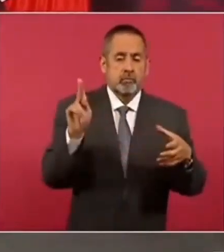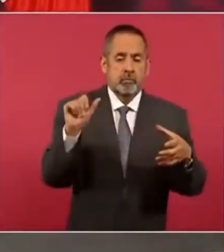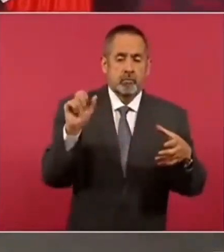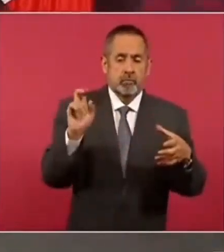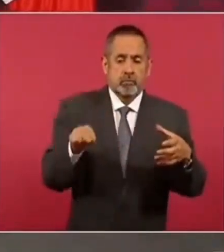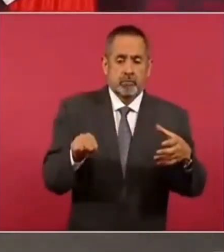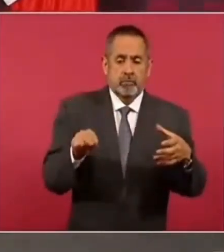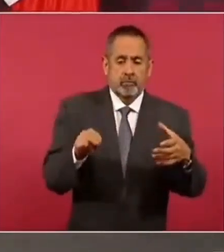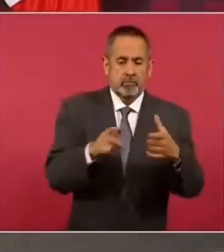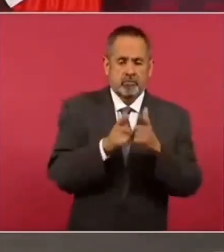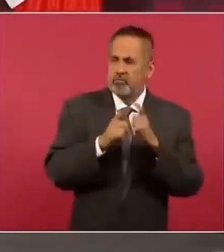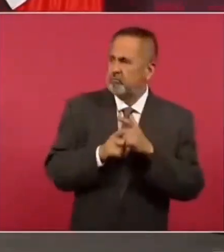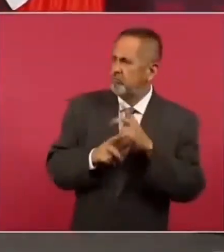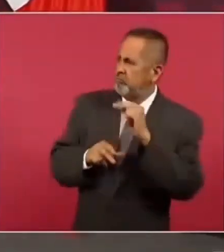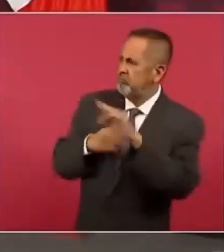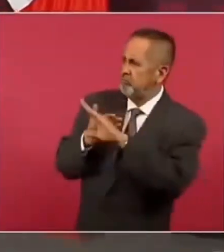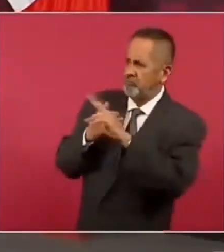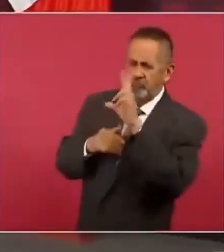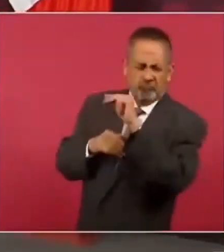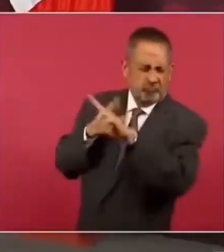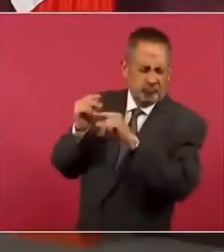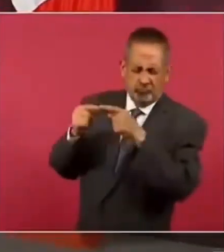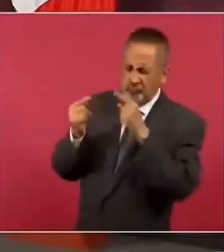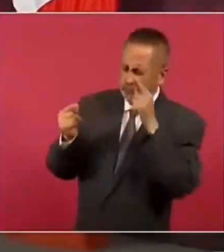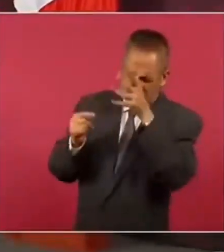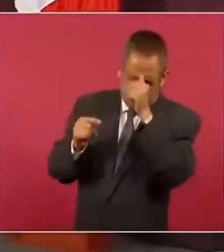para oponerse a toda la política